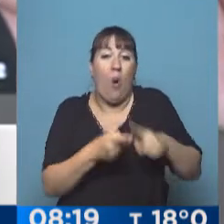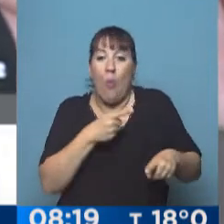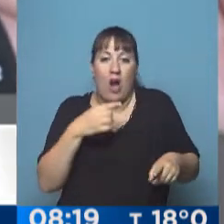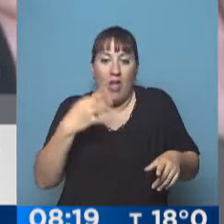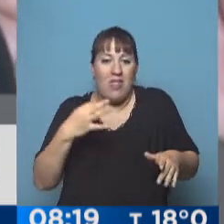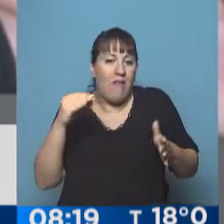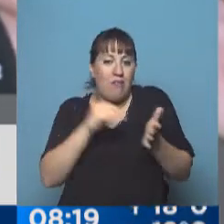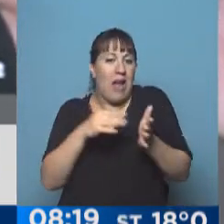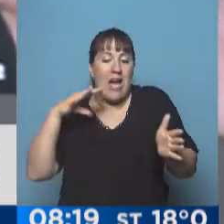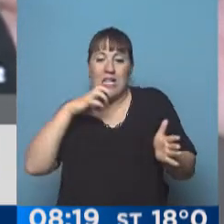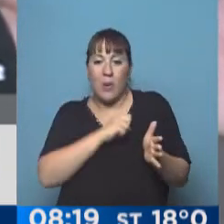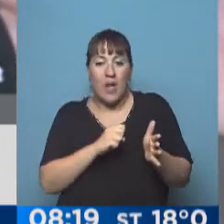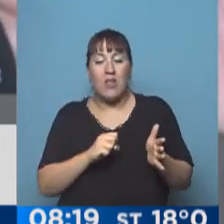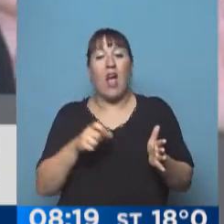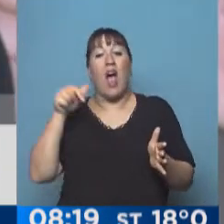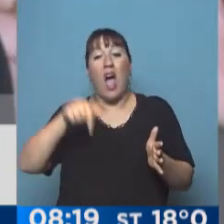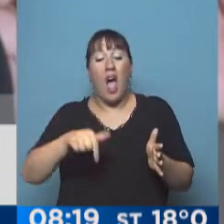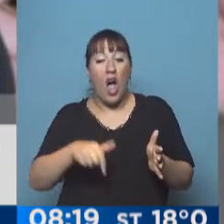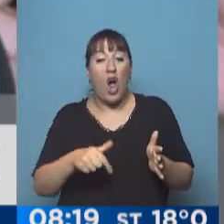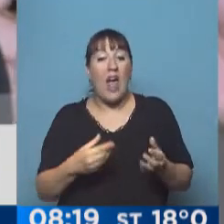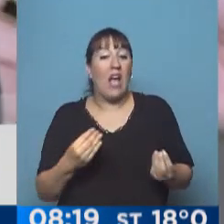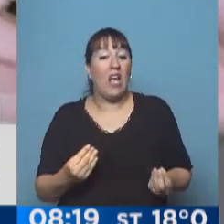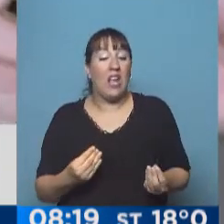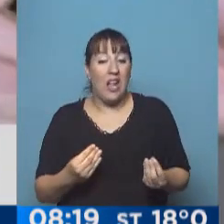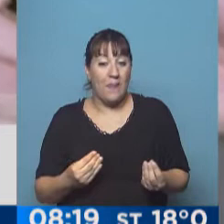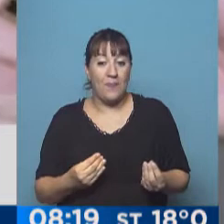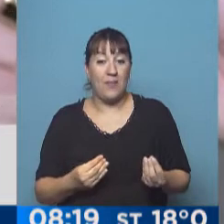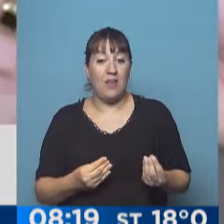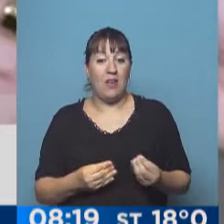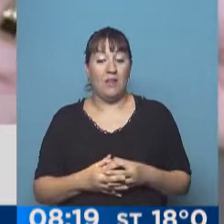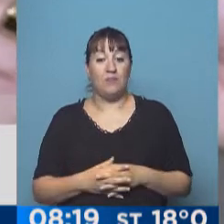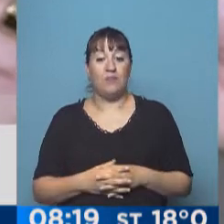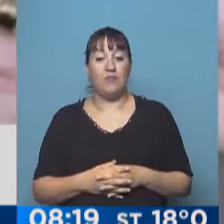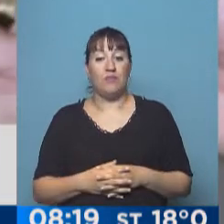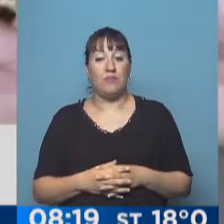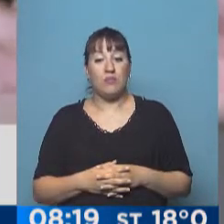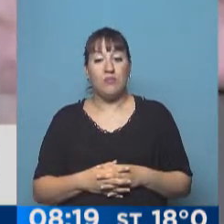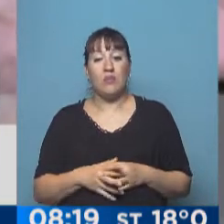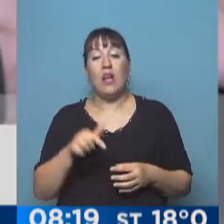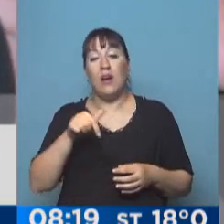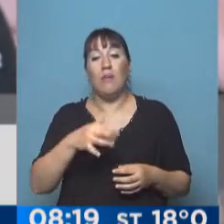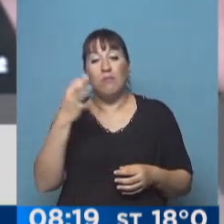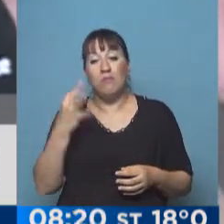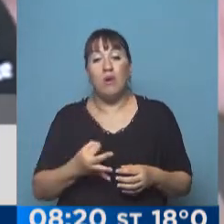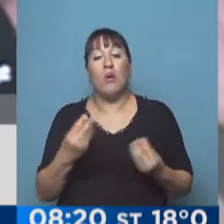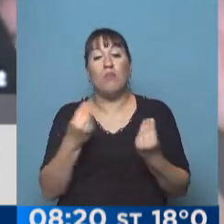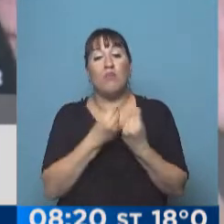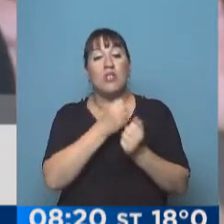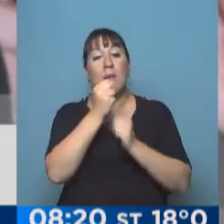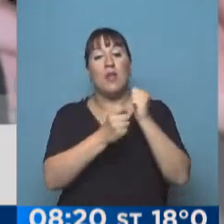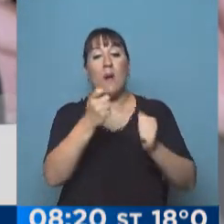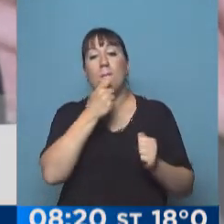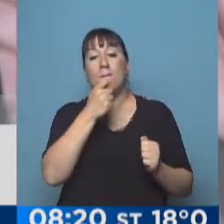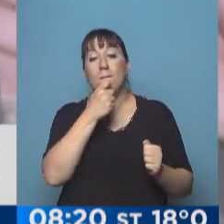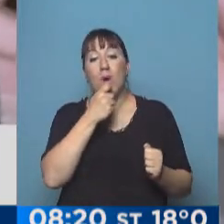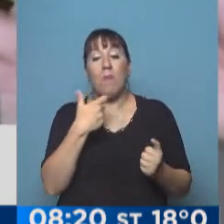la primera el primer impacto que va a recibir es en la en la realización de la realidad de muchas de las empresas como por ejemplo que